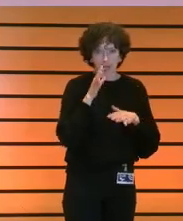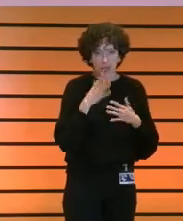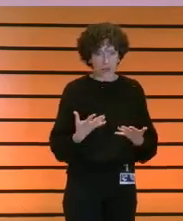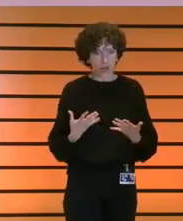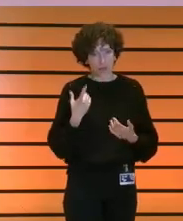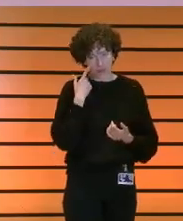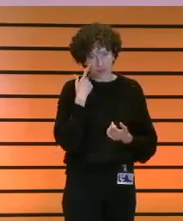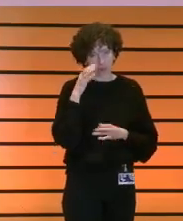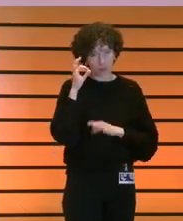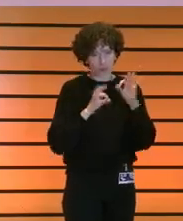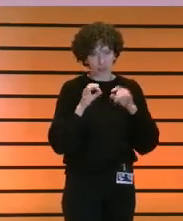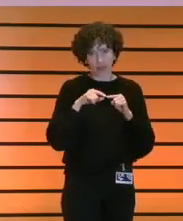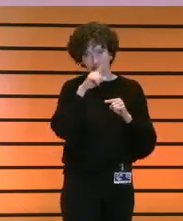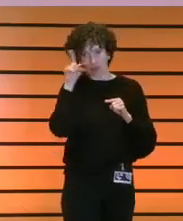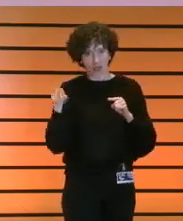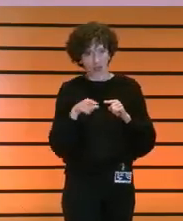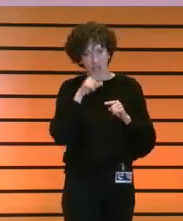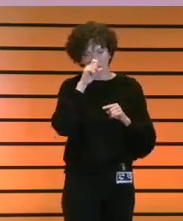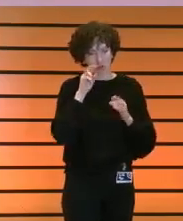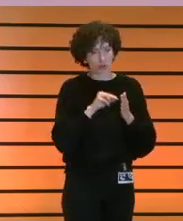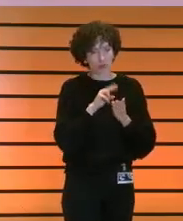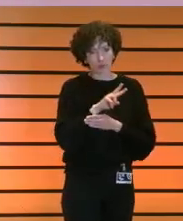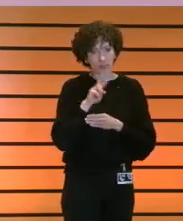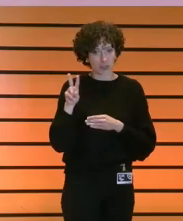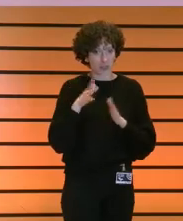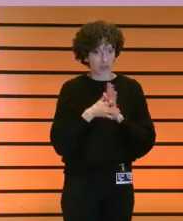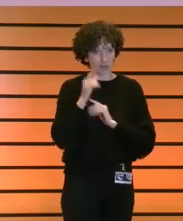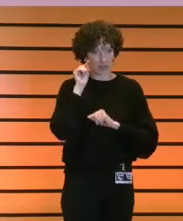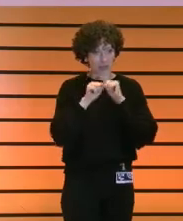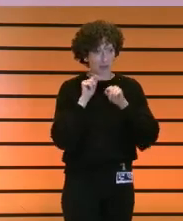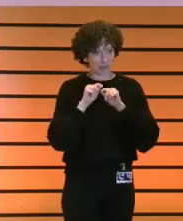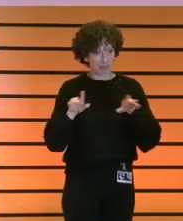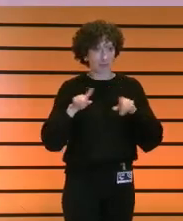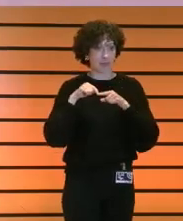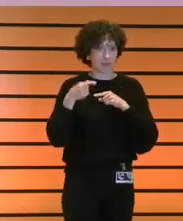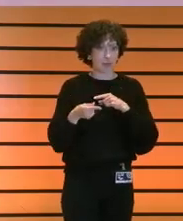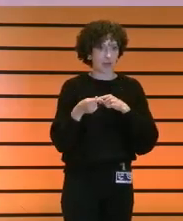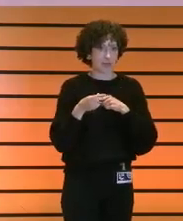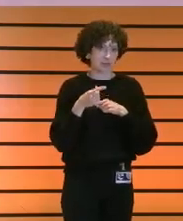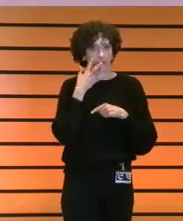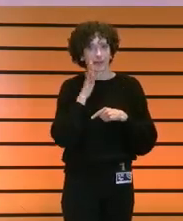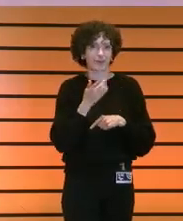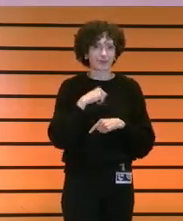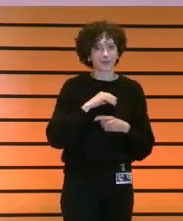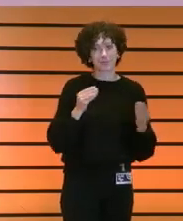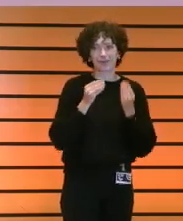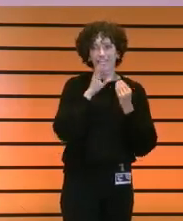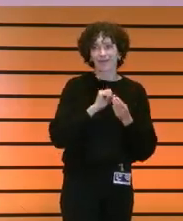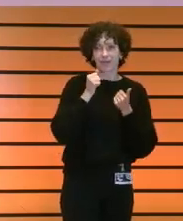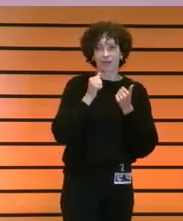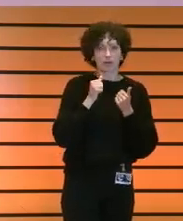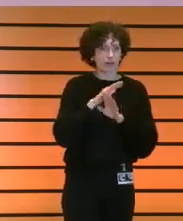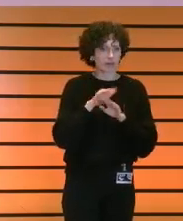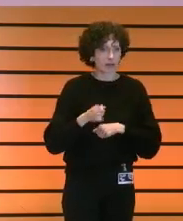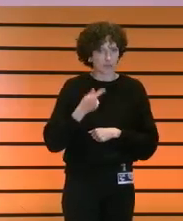los porcentajes de circularidad del año 2022, de después de la pandemia y demás, que nos iba a hacer mejores y más maravillosos, pues vemos que lo